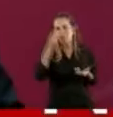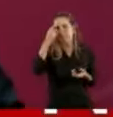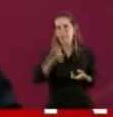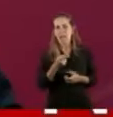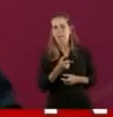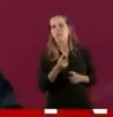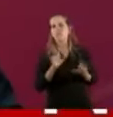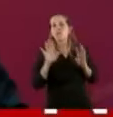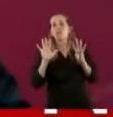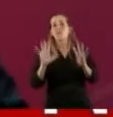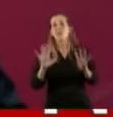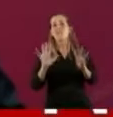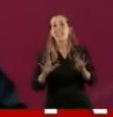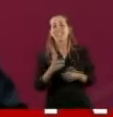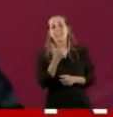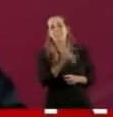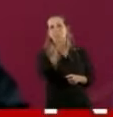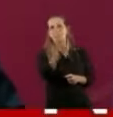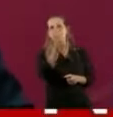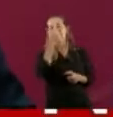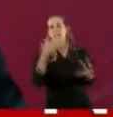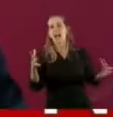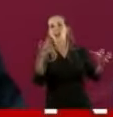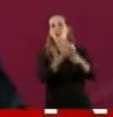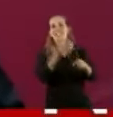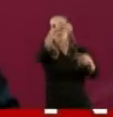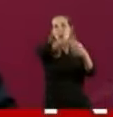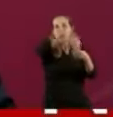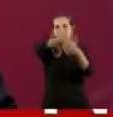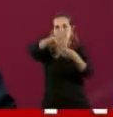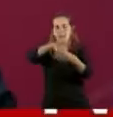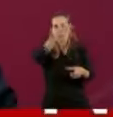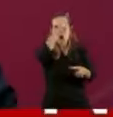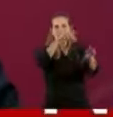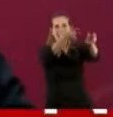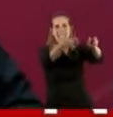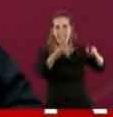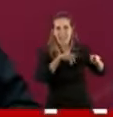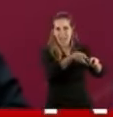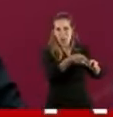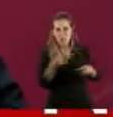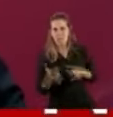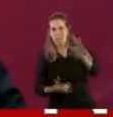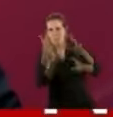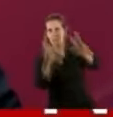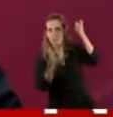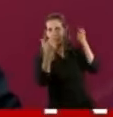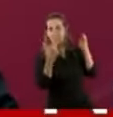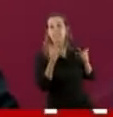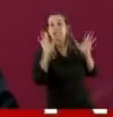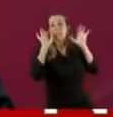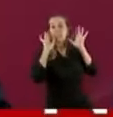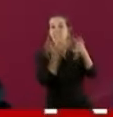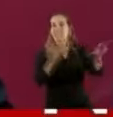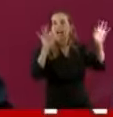disparen en 9 oportunidades a la altura de donde viajaban los agentes del servicio penitenciario y que no haya